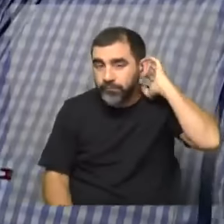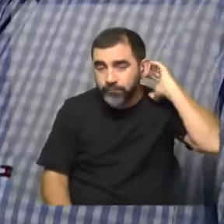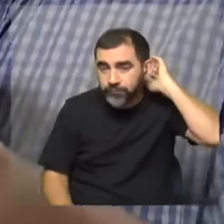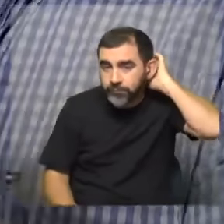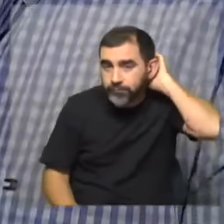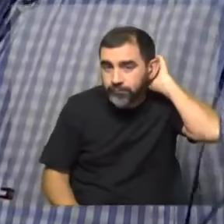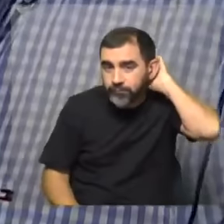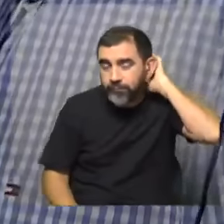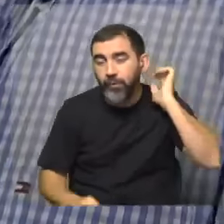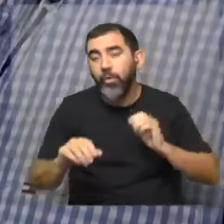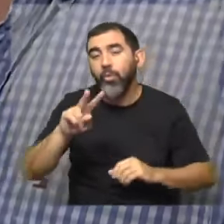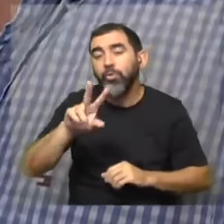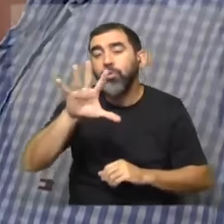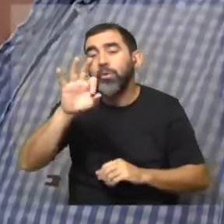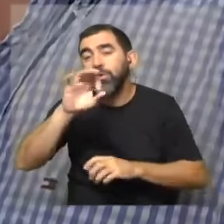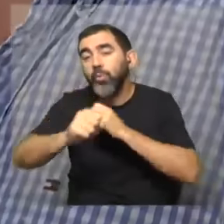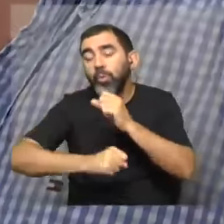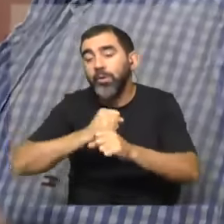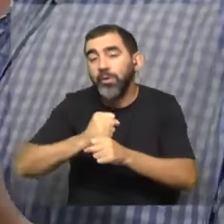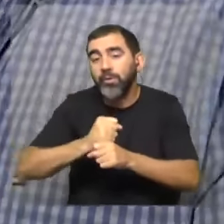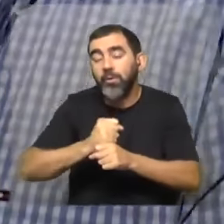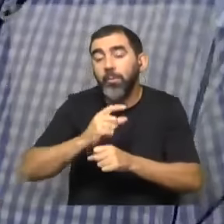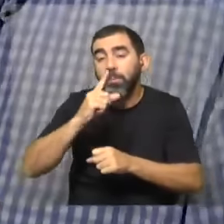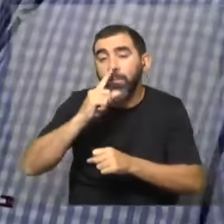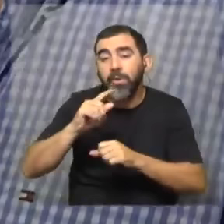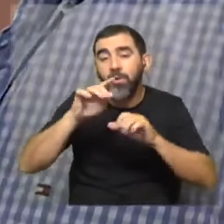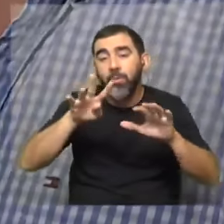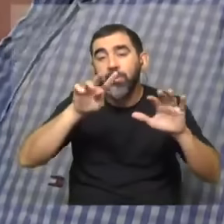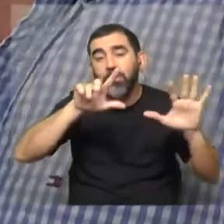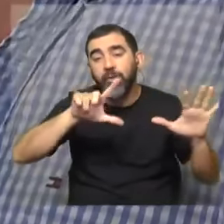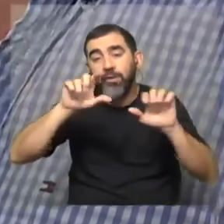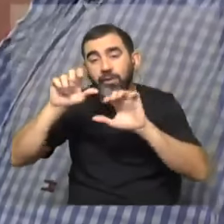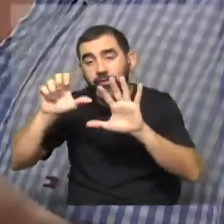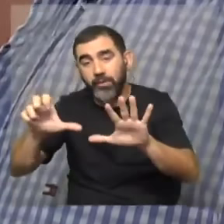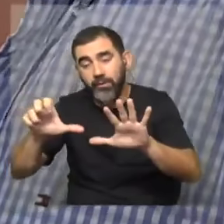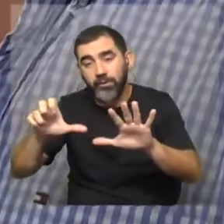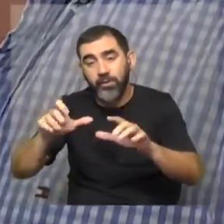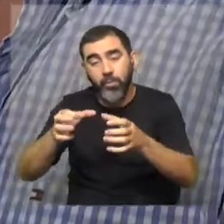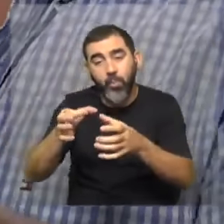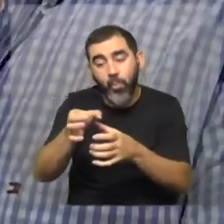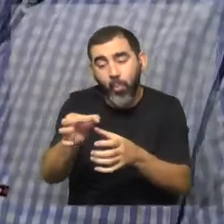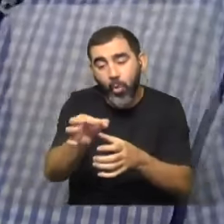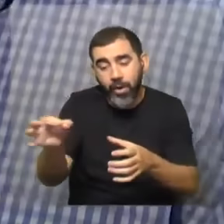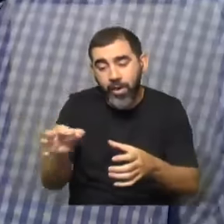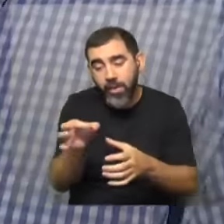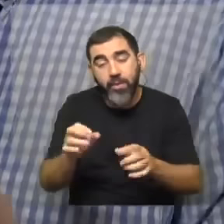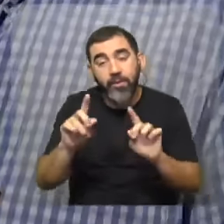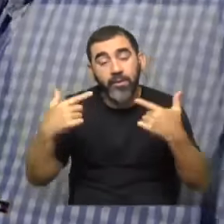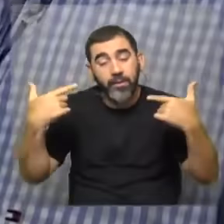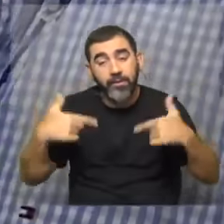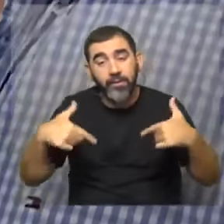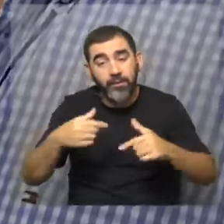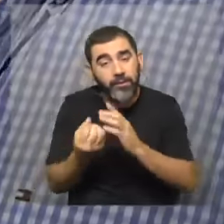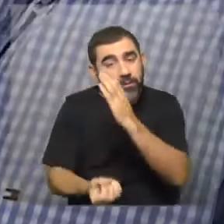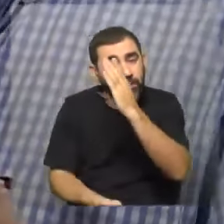para los 250 años en 1976 se acuñó una moneda y también la intendencia creó